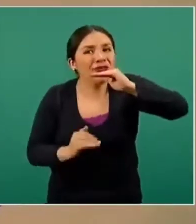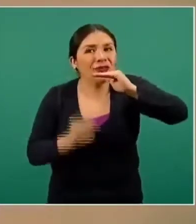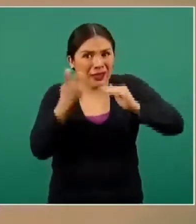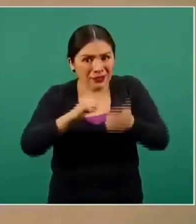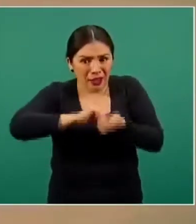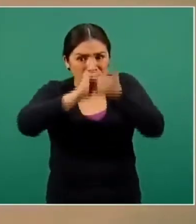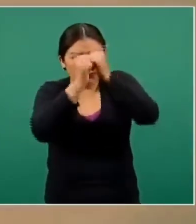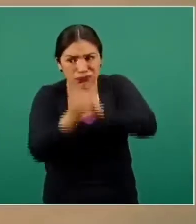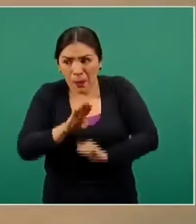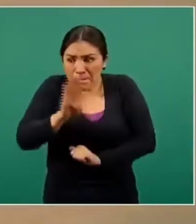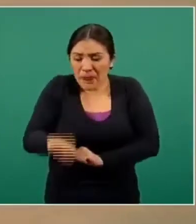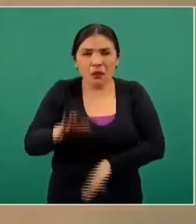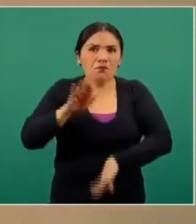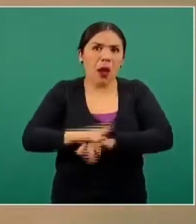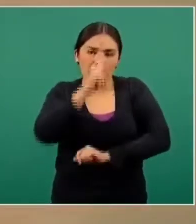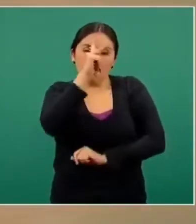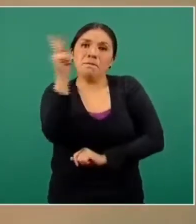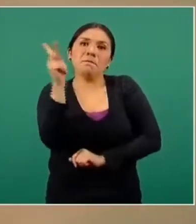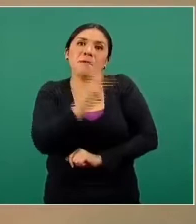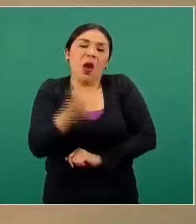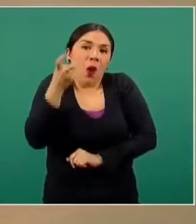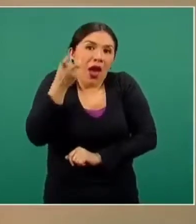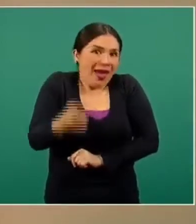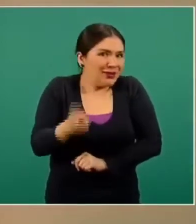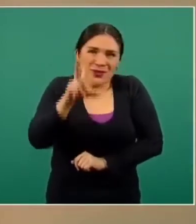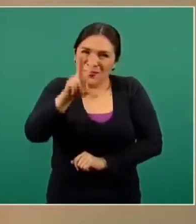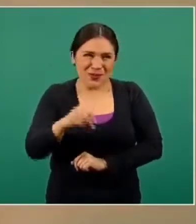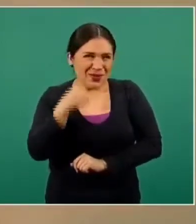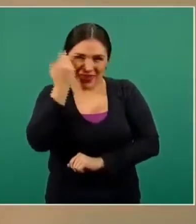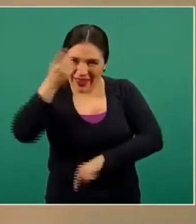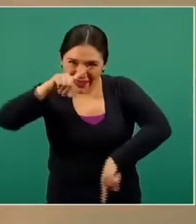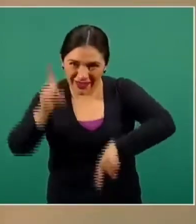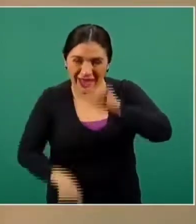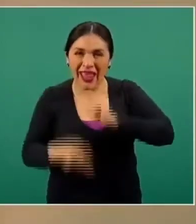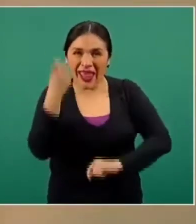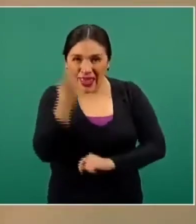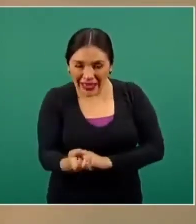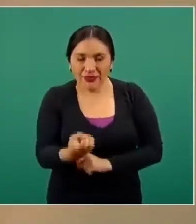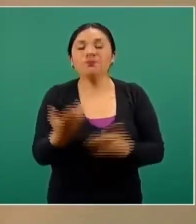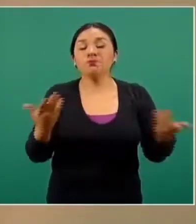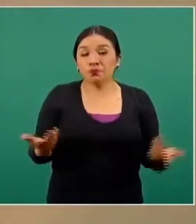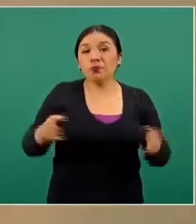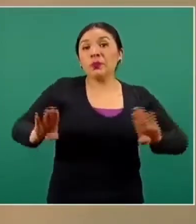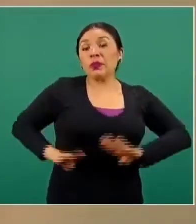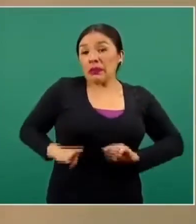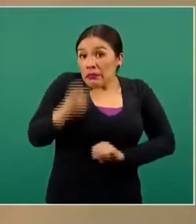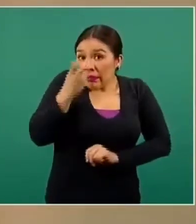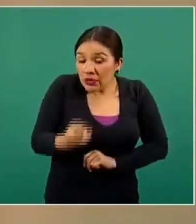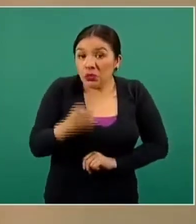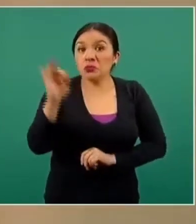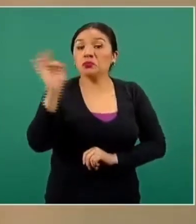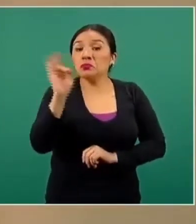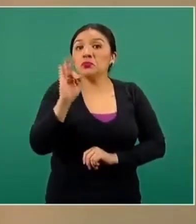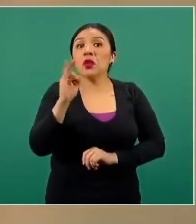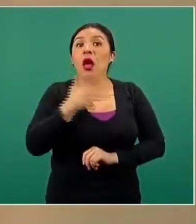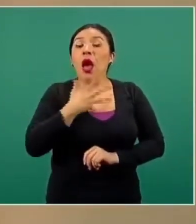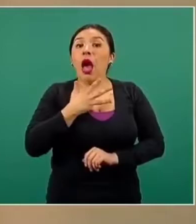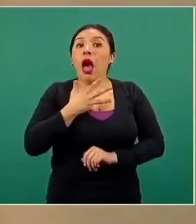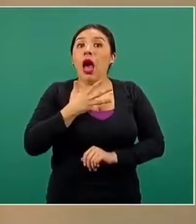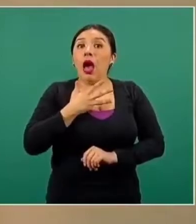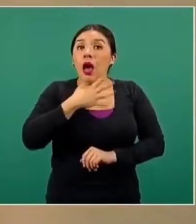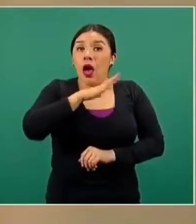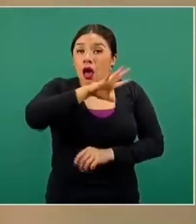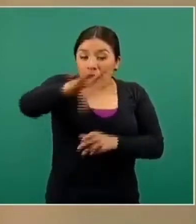más indeseable de esta epidemia. De tal manera que conforme cubramos el 20%